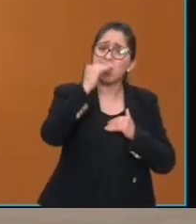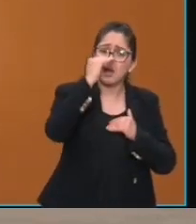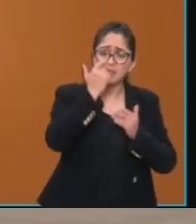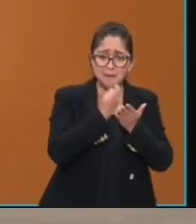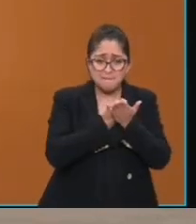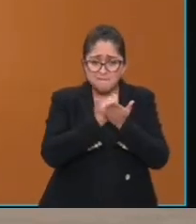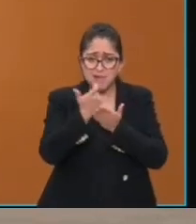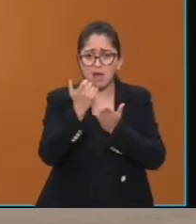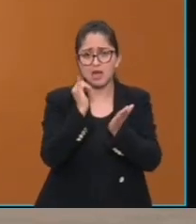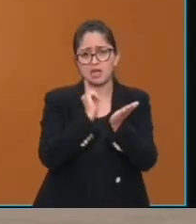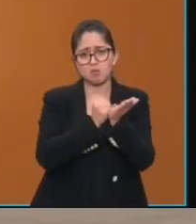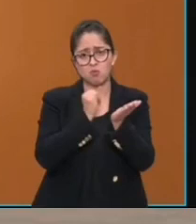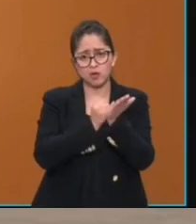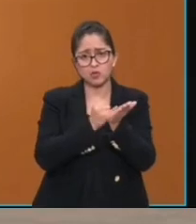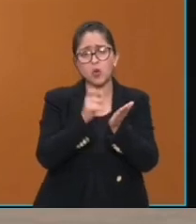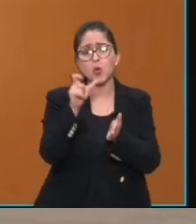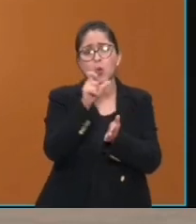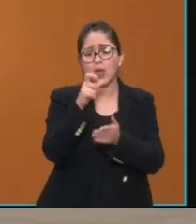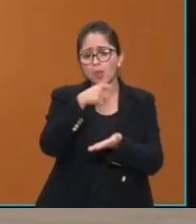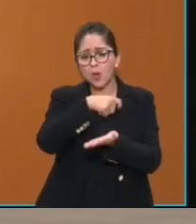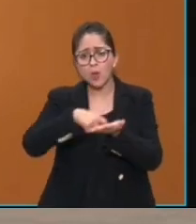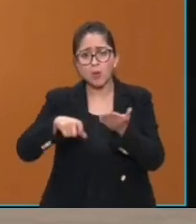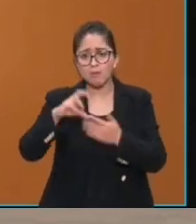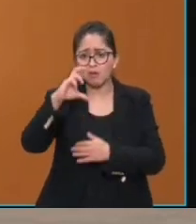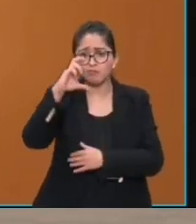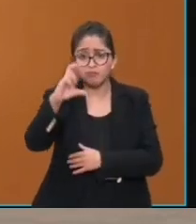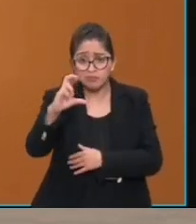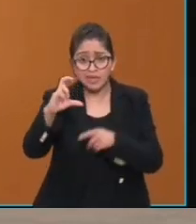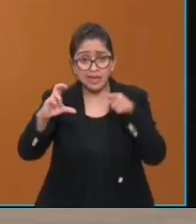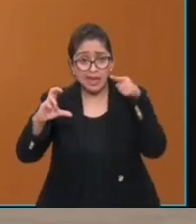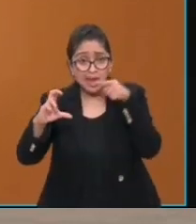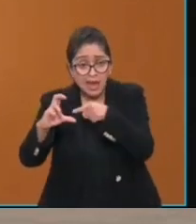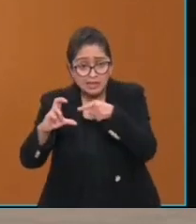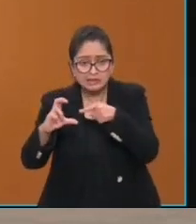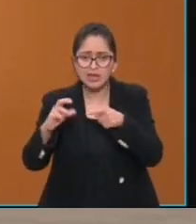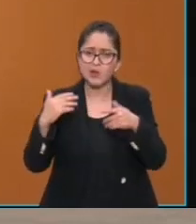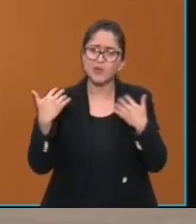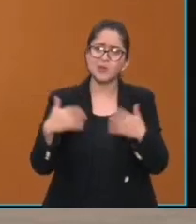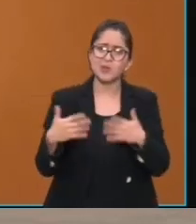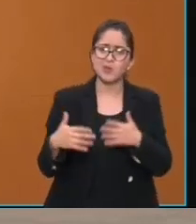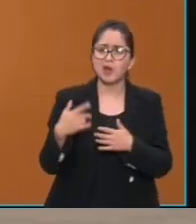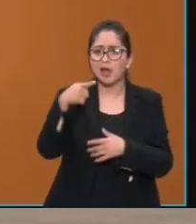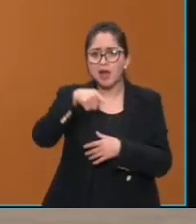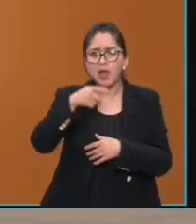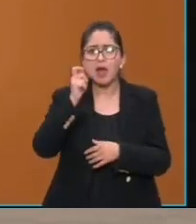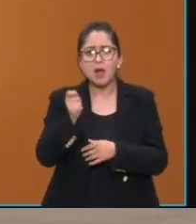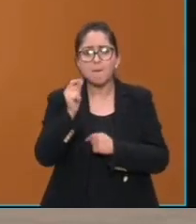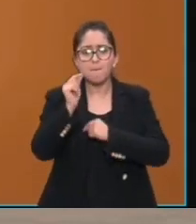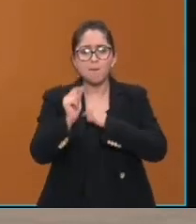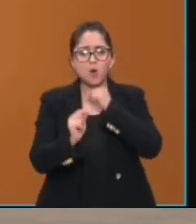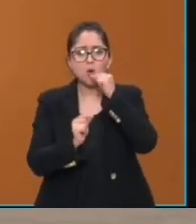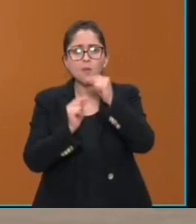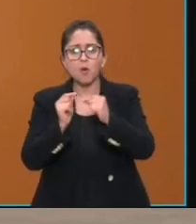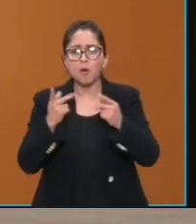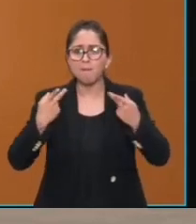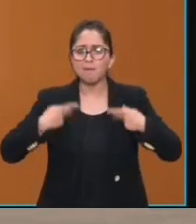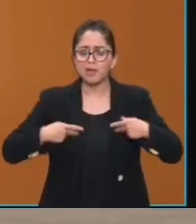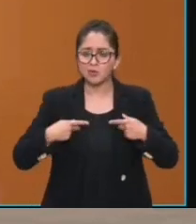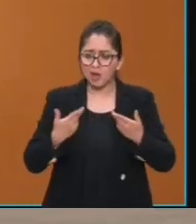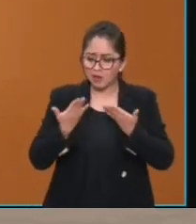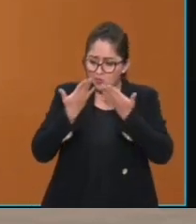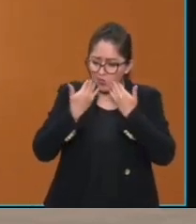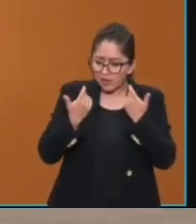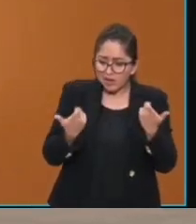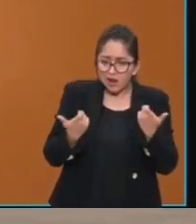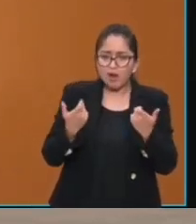impuestos a la cajetilla de tabaco. Es la medida por excelencia que más ha funcionado para disminuir su consumo.